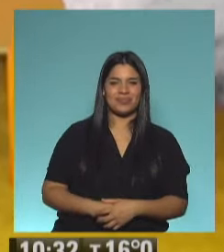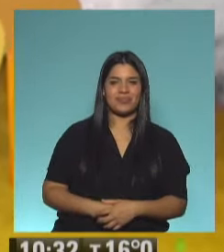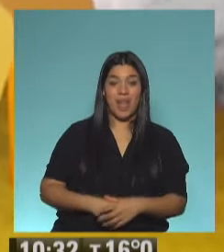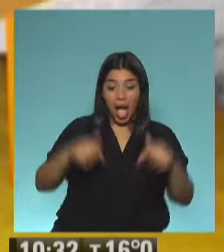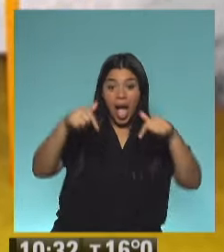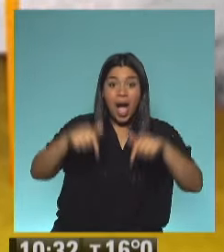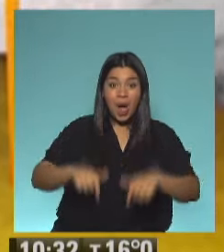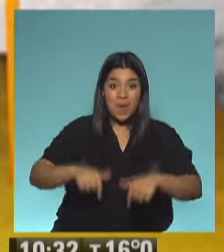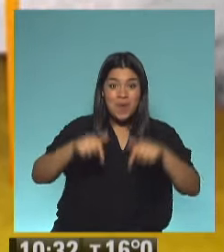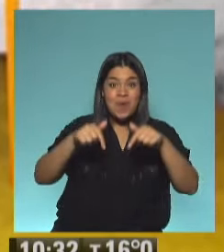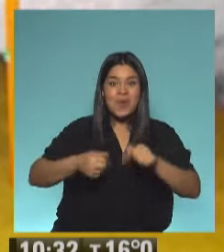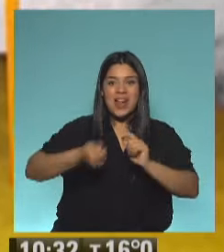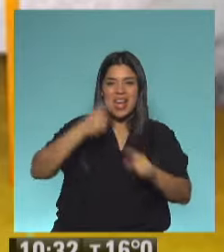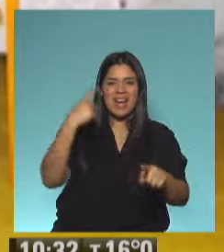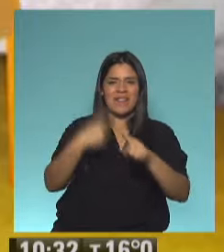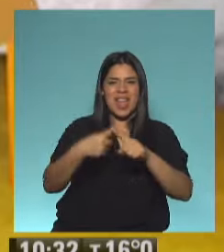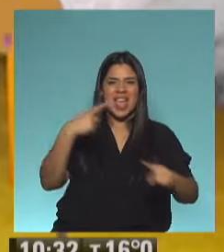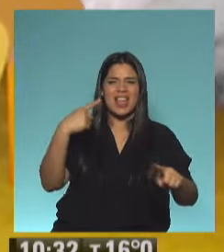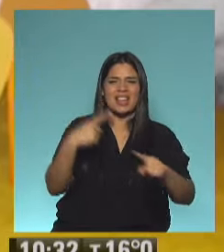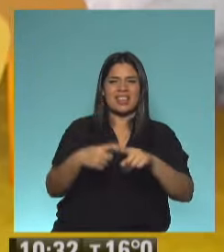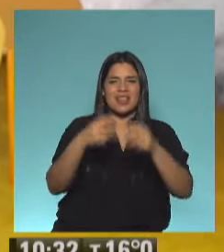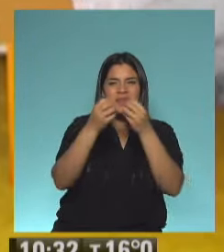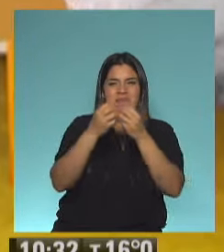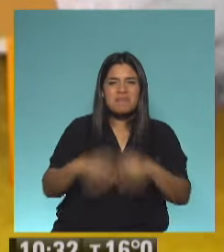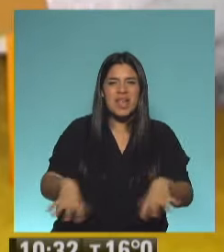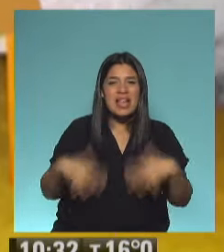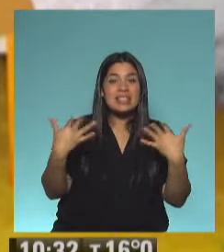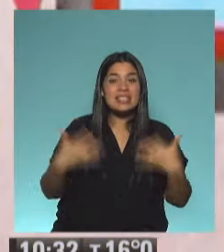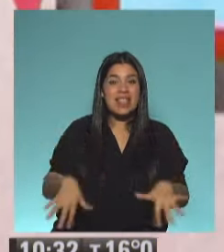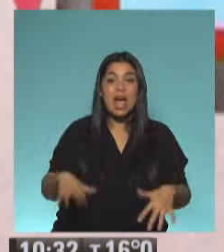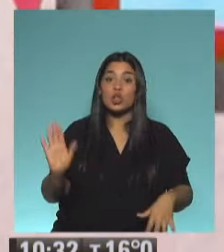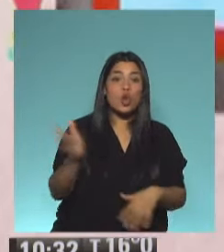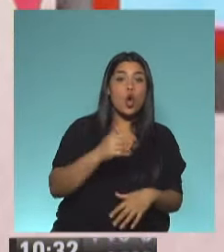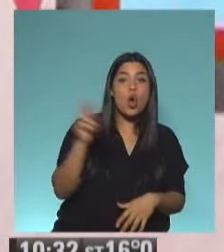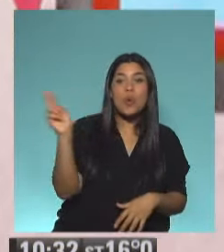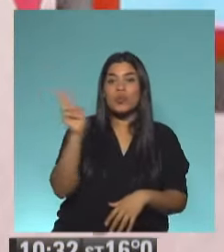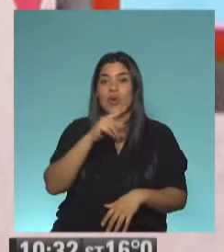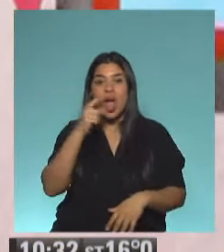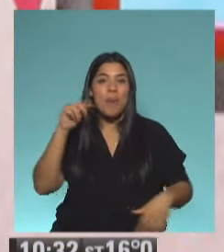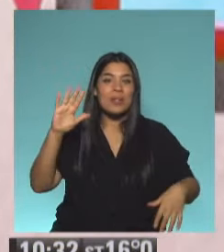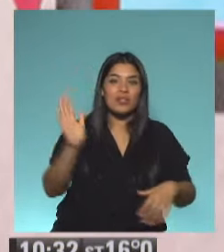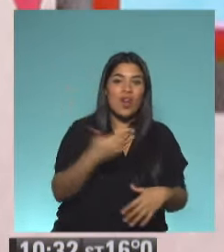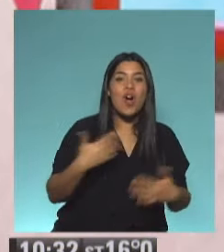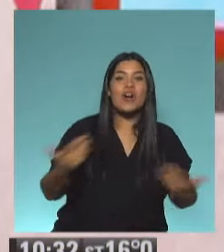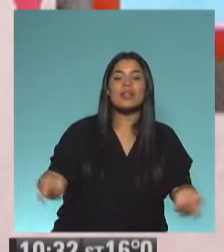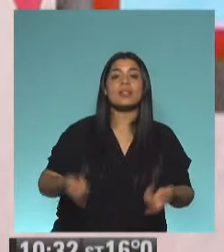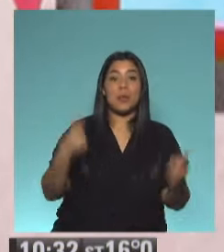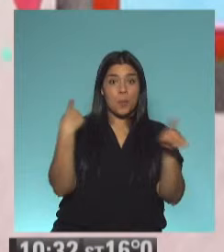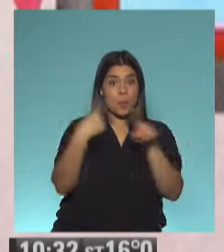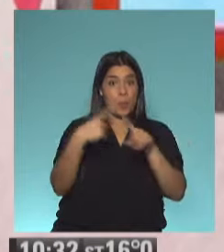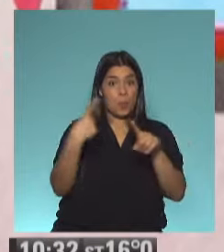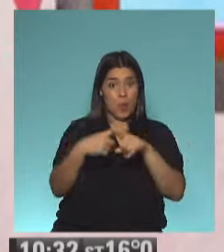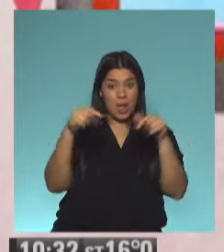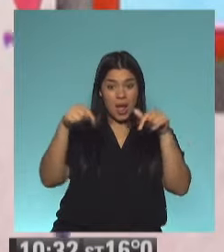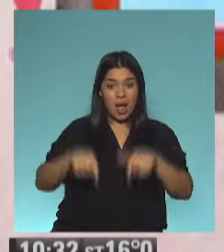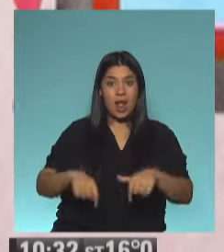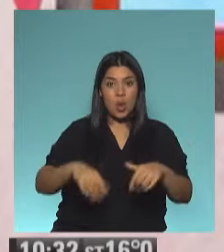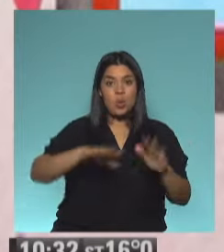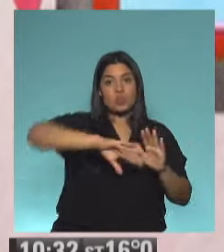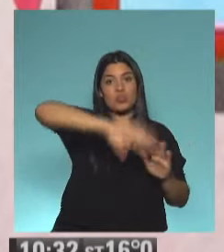Llegando está el carnaval, quebradeño mi cholita. Llegando está el carnaval, quebradeño